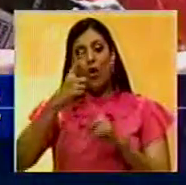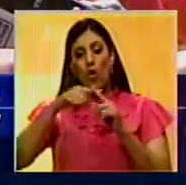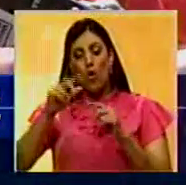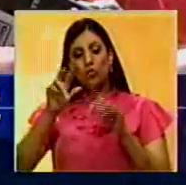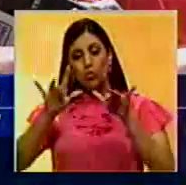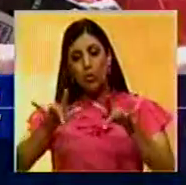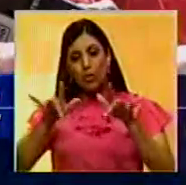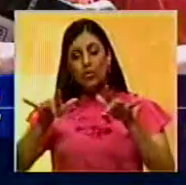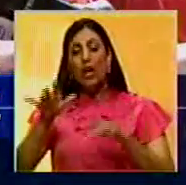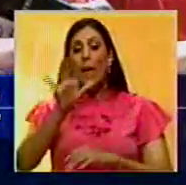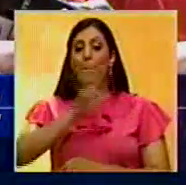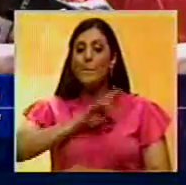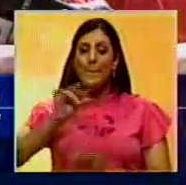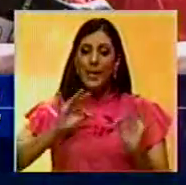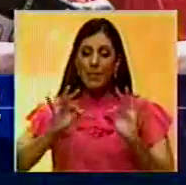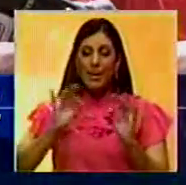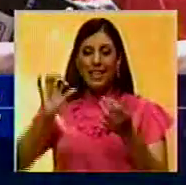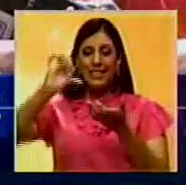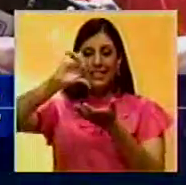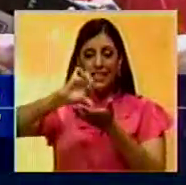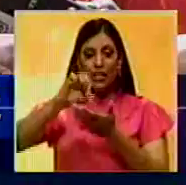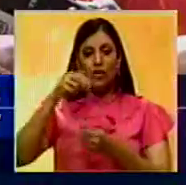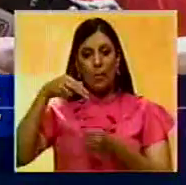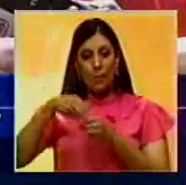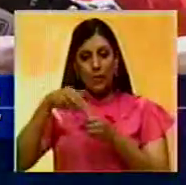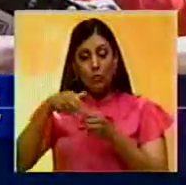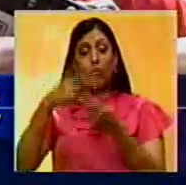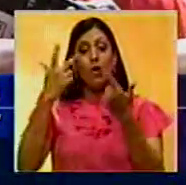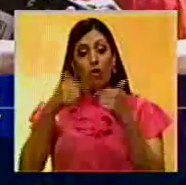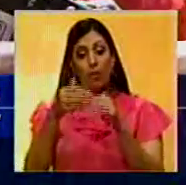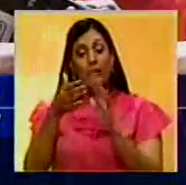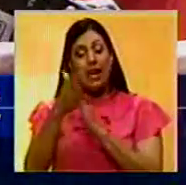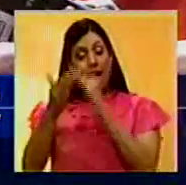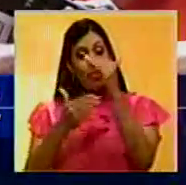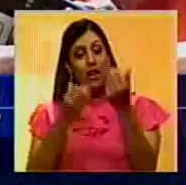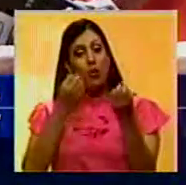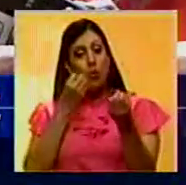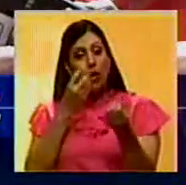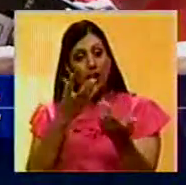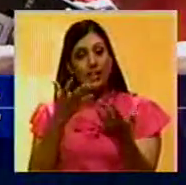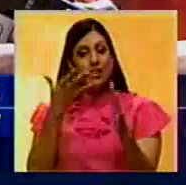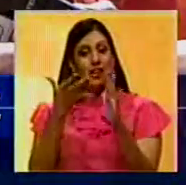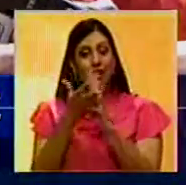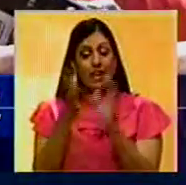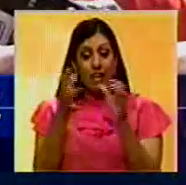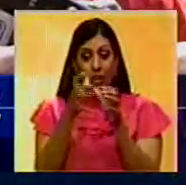Austria, donde se encuentra la sede de la OPEP. Adelantó que la convocatoria